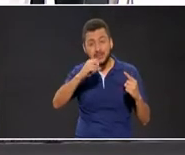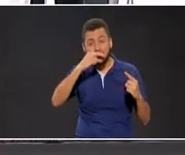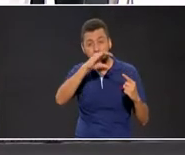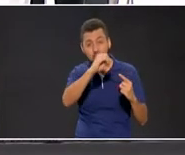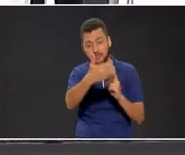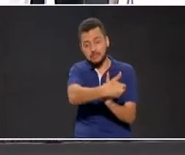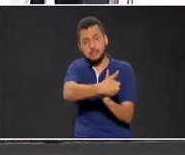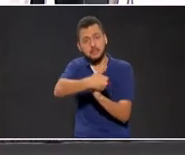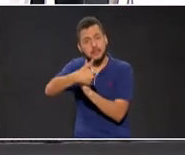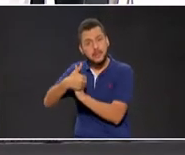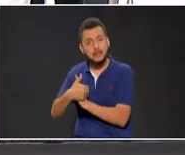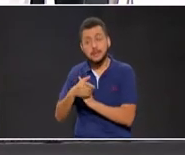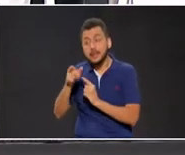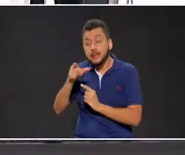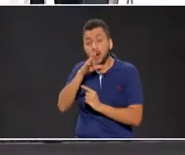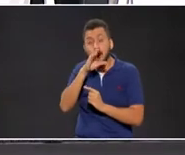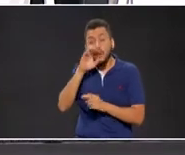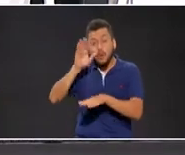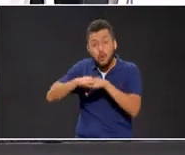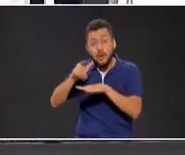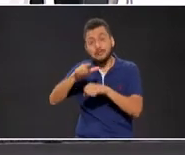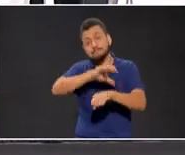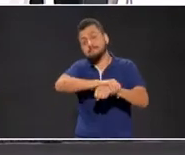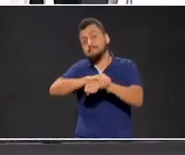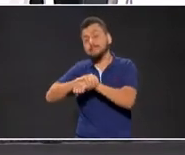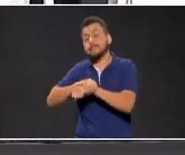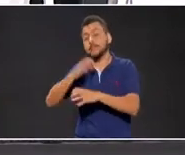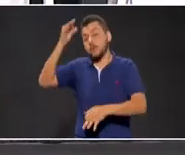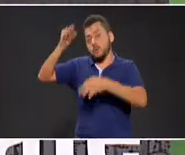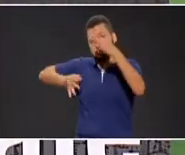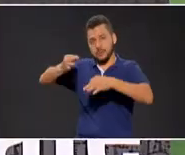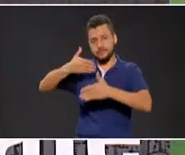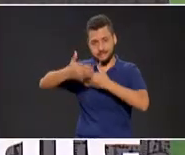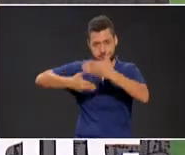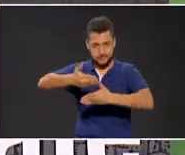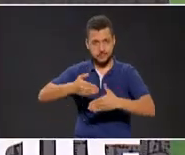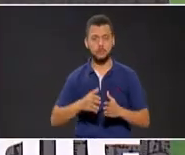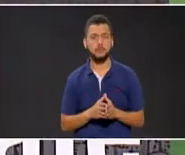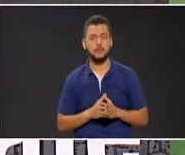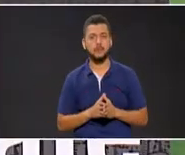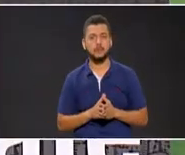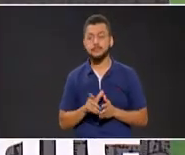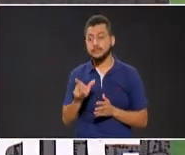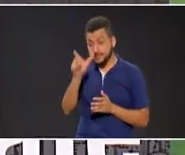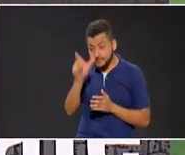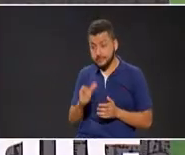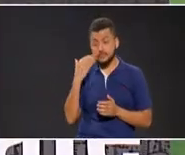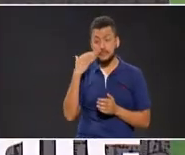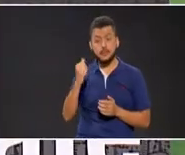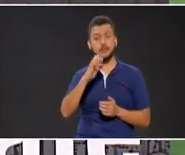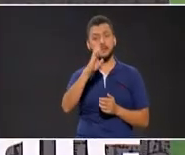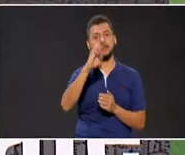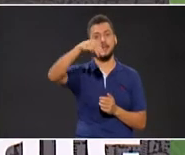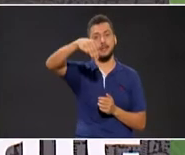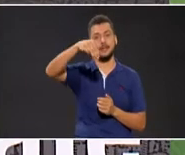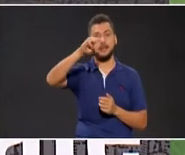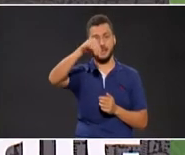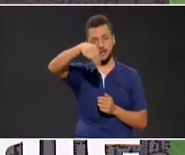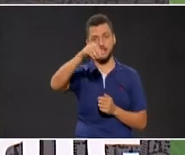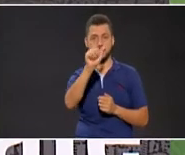a esta situación en la ciudad de medellín candidata de gemma mejía usted como mujer alcaldesa que haría para